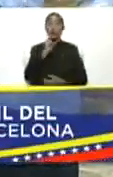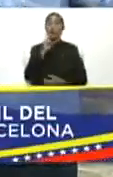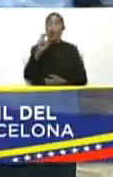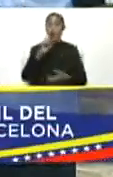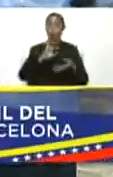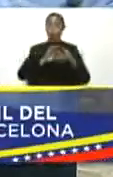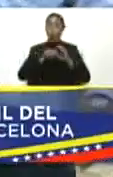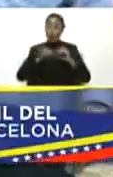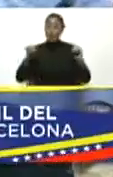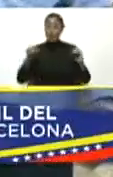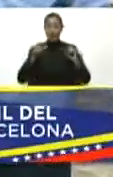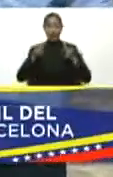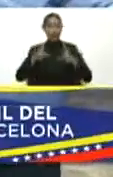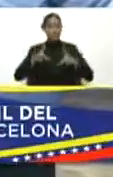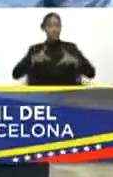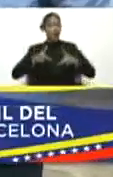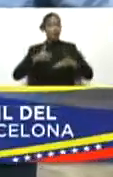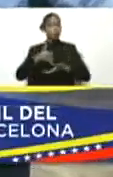Ah, Silita, vente para acá.